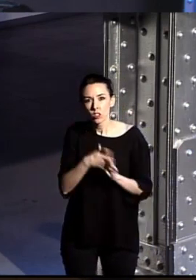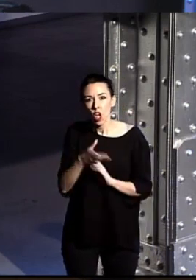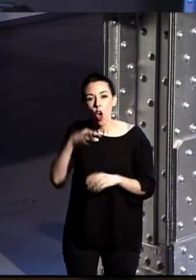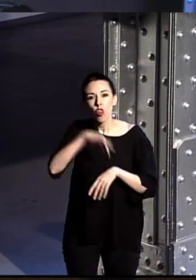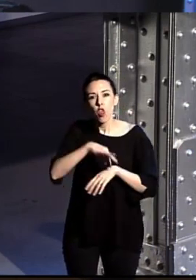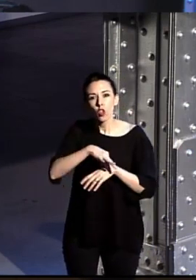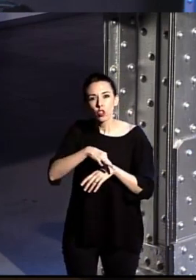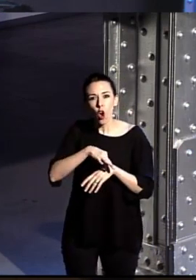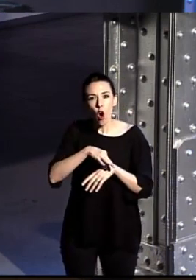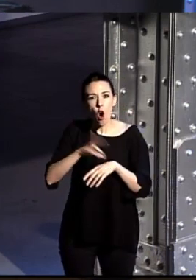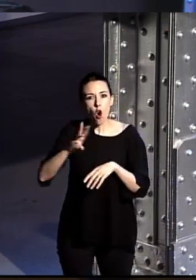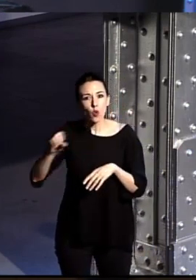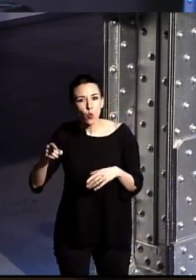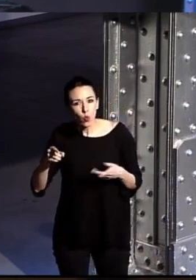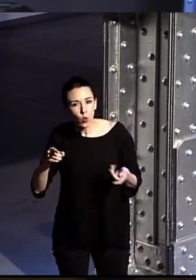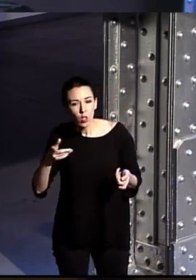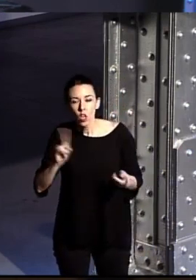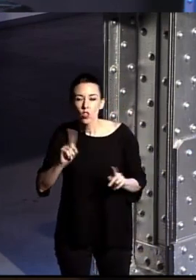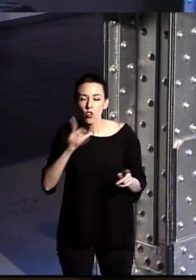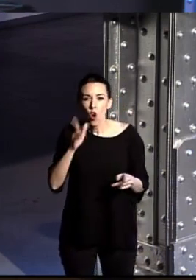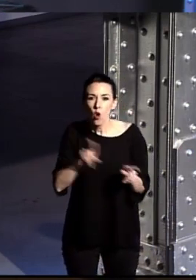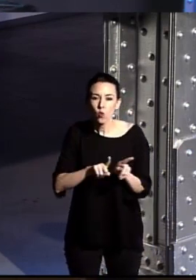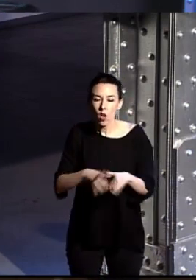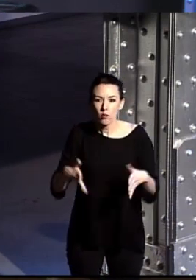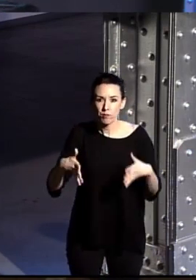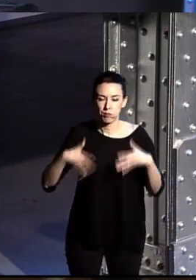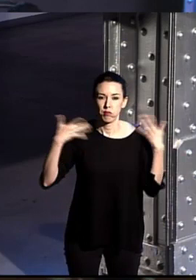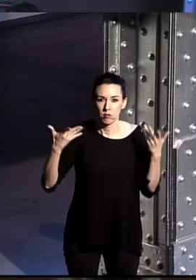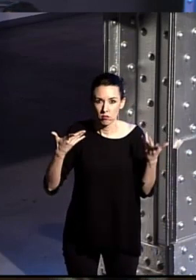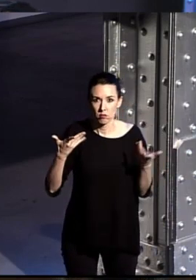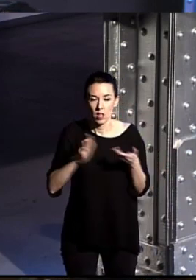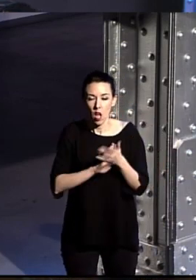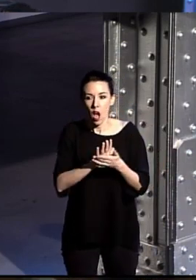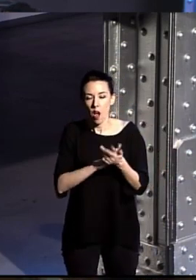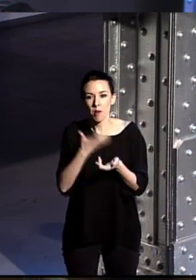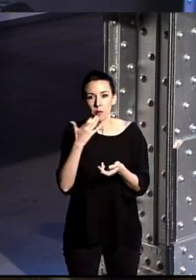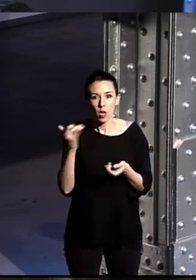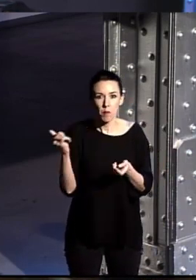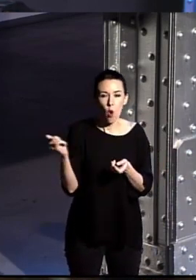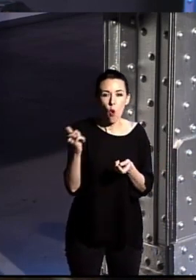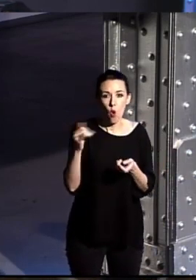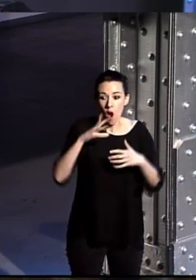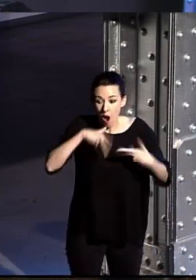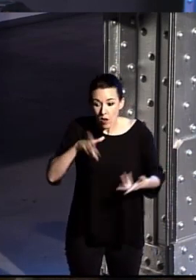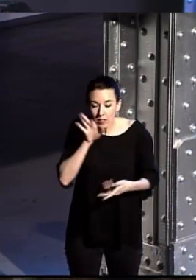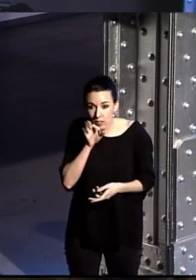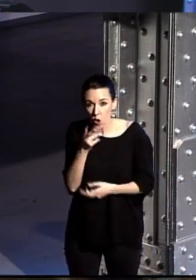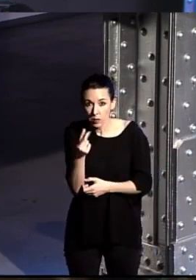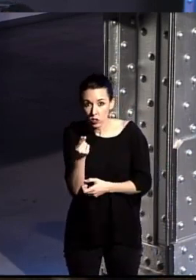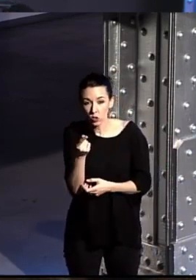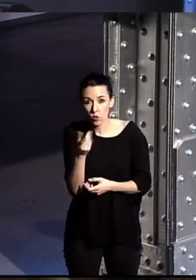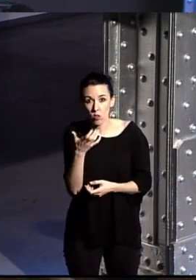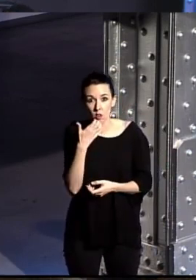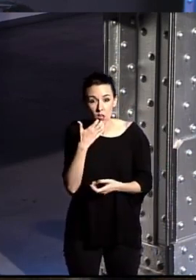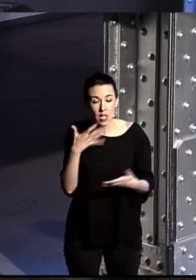que tiene esta cosa No, así, pero yo me refería sobre todo como al impacto, ¿no? O sea, cuando hablas el Julio Verne o la Julio Verne del 21,